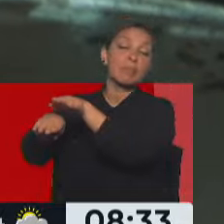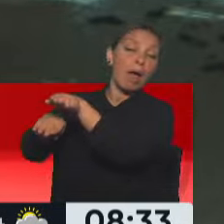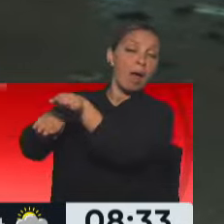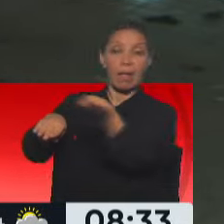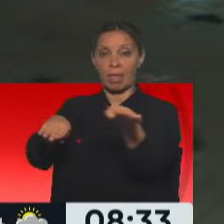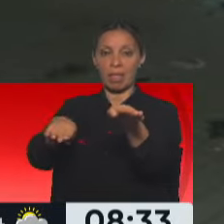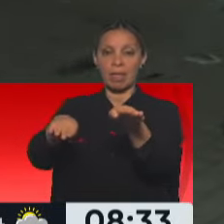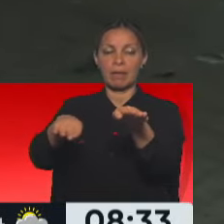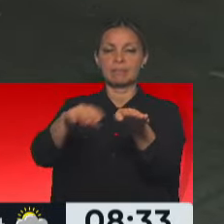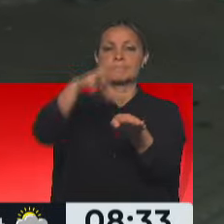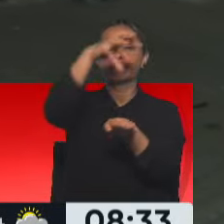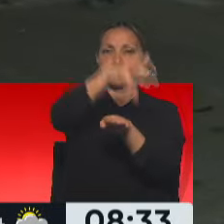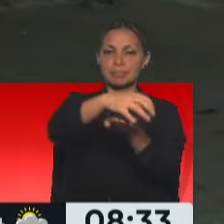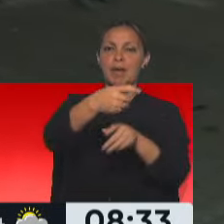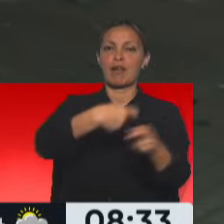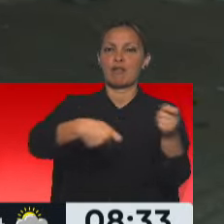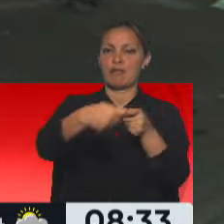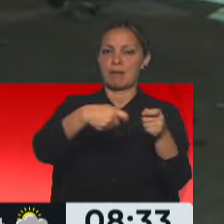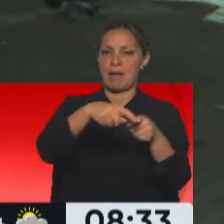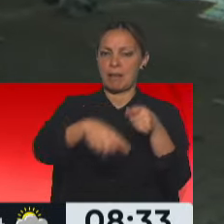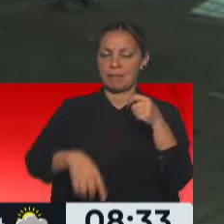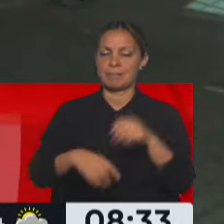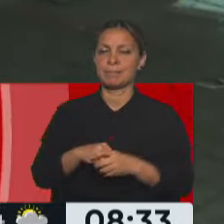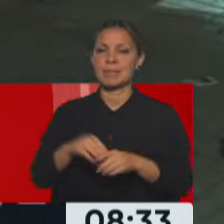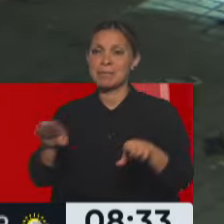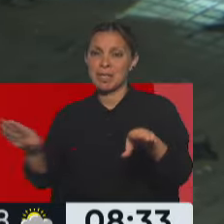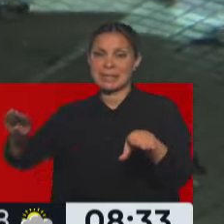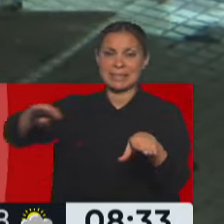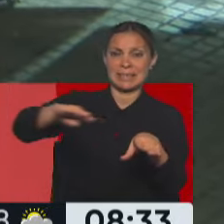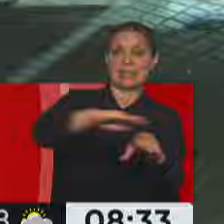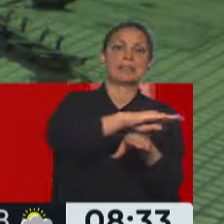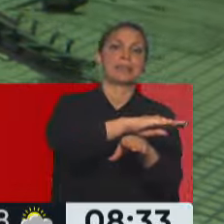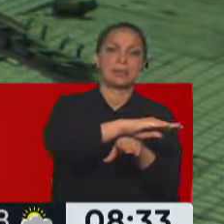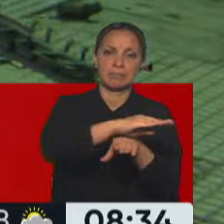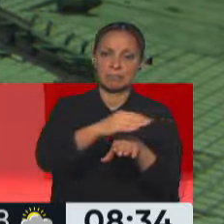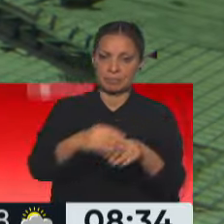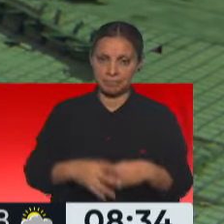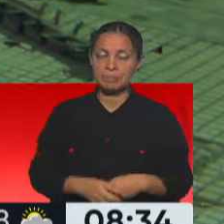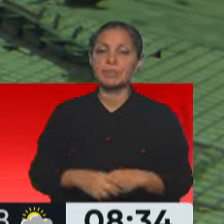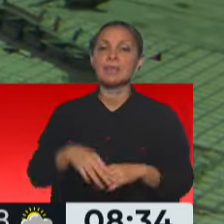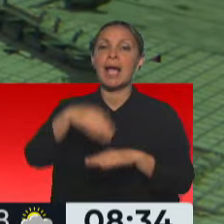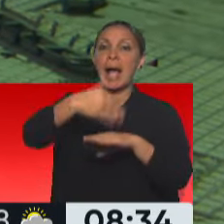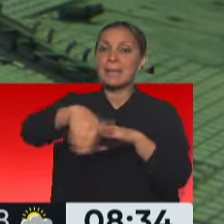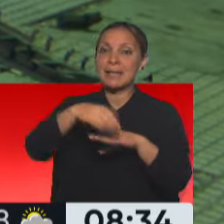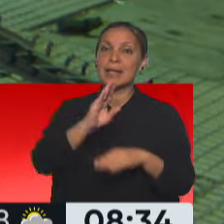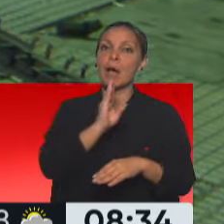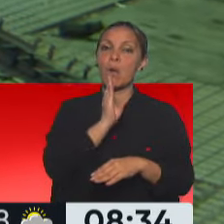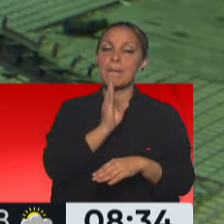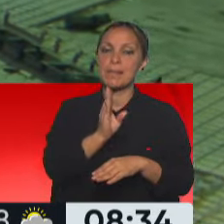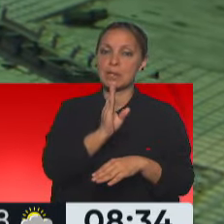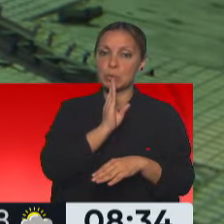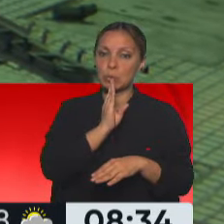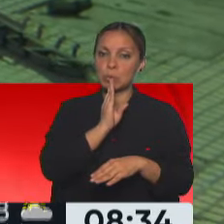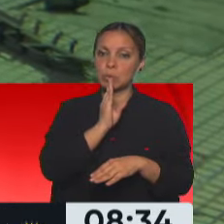finalmente impactara todos estos metros cruzando a contramano la avenida Juan B. Justo para